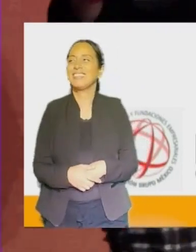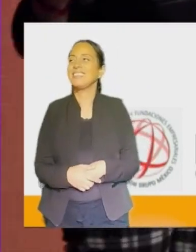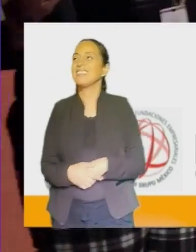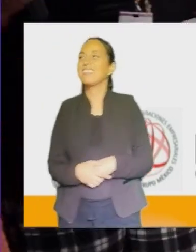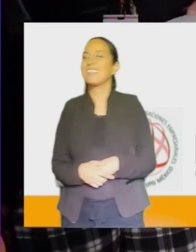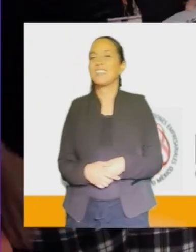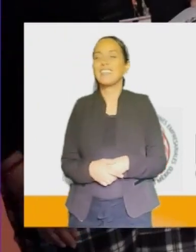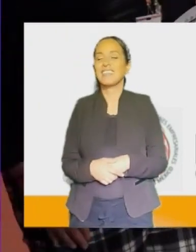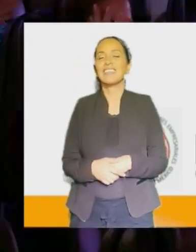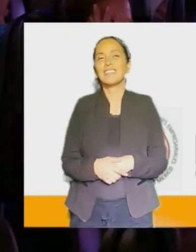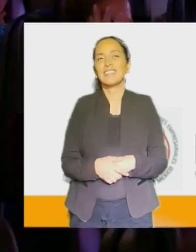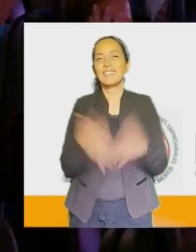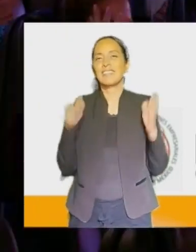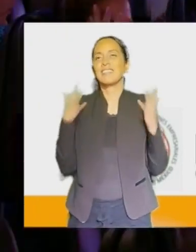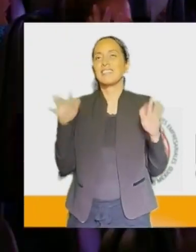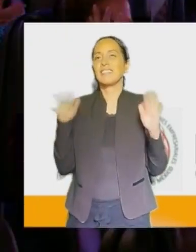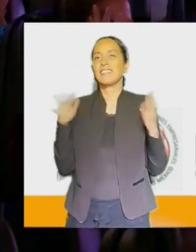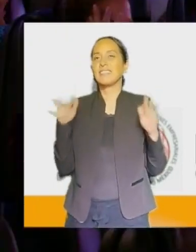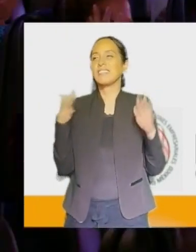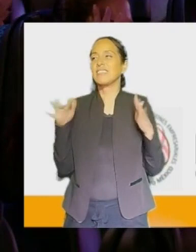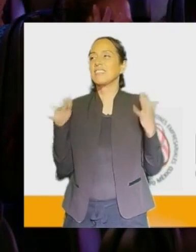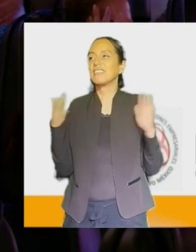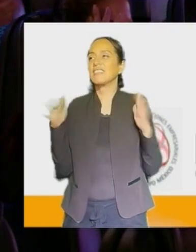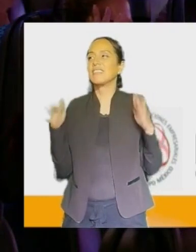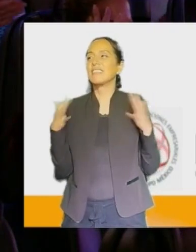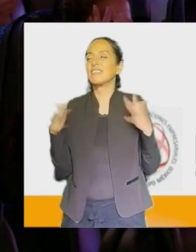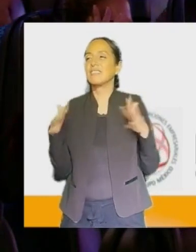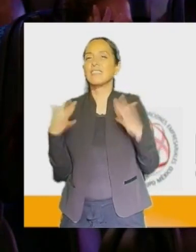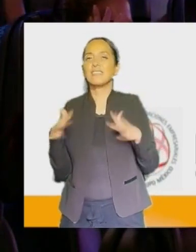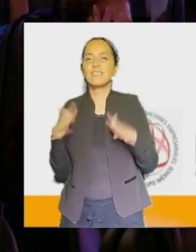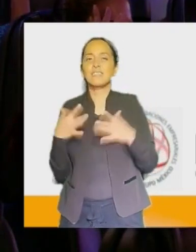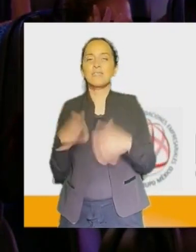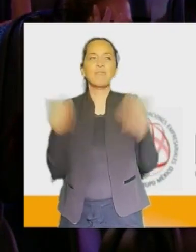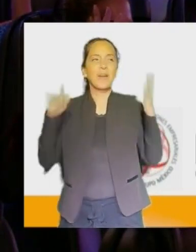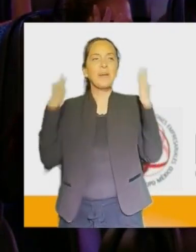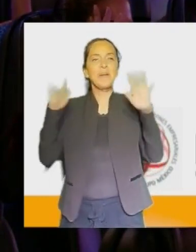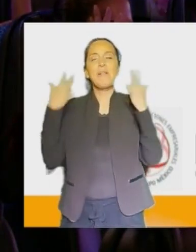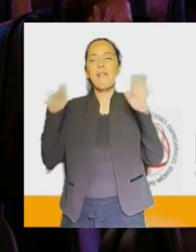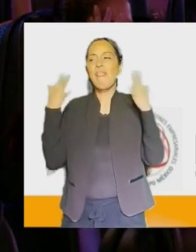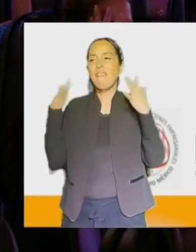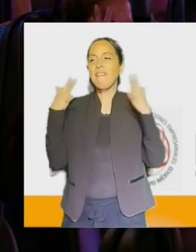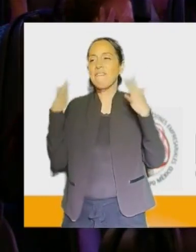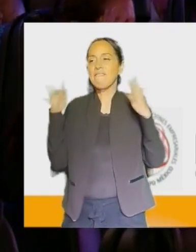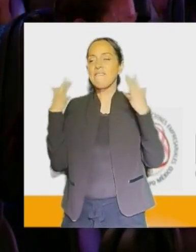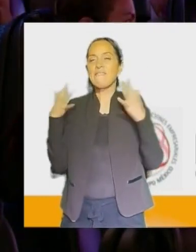Bravo. Muy bien. Bravo. Gracias, muchísimas gracias al equipo de FER. Muy bien, bravo.